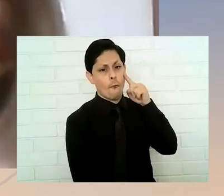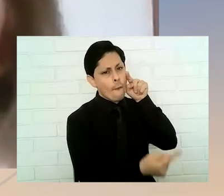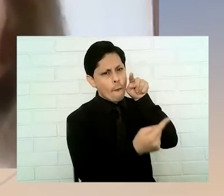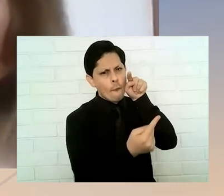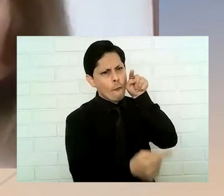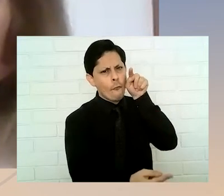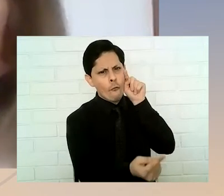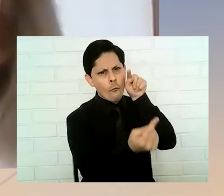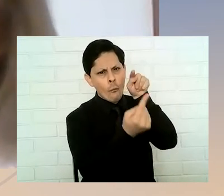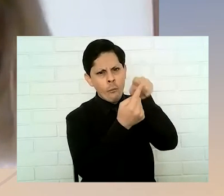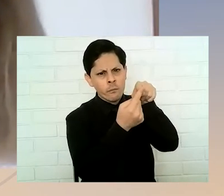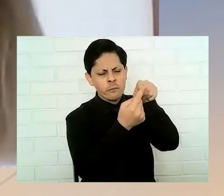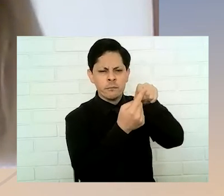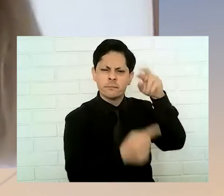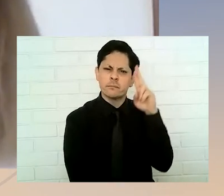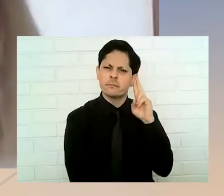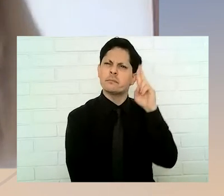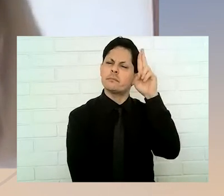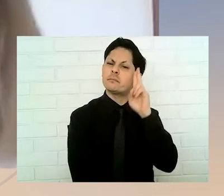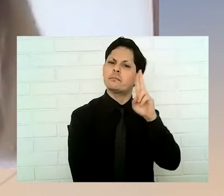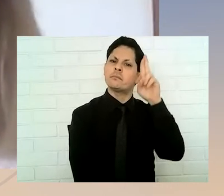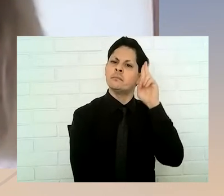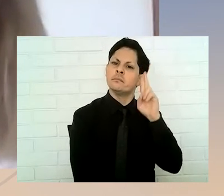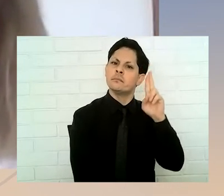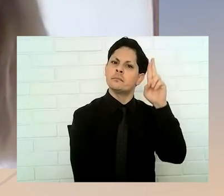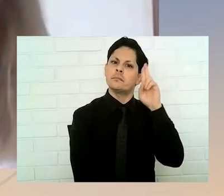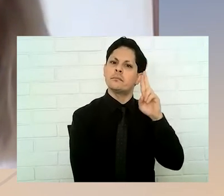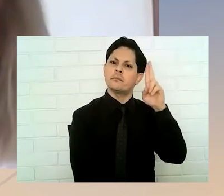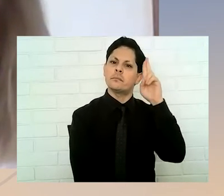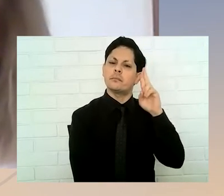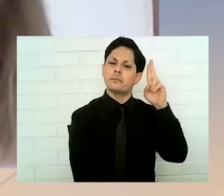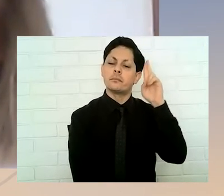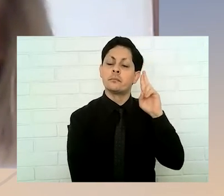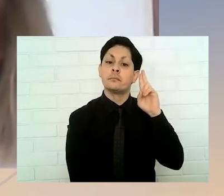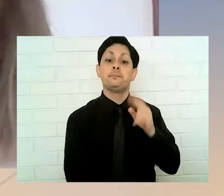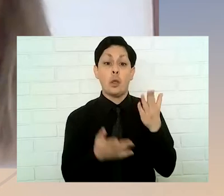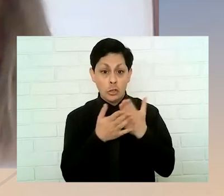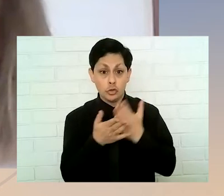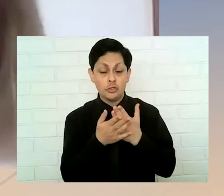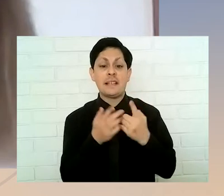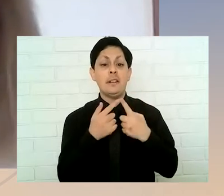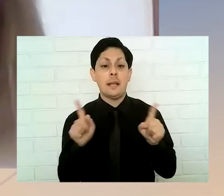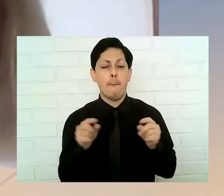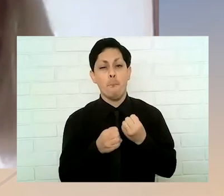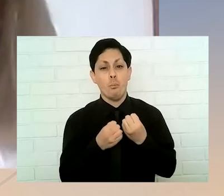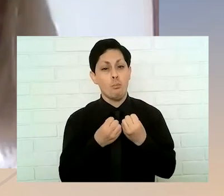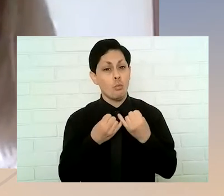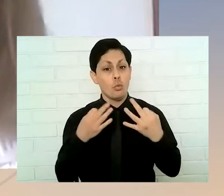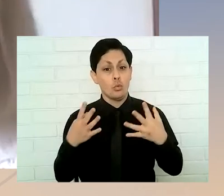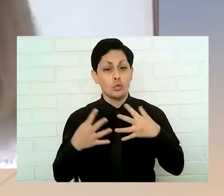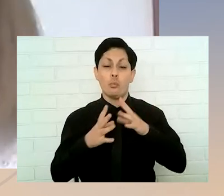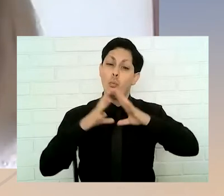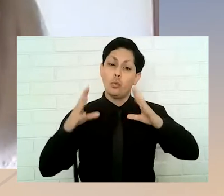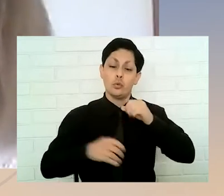muy importante. En educación especial, por muchos años, aunque no se